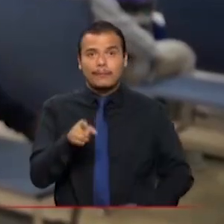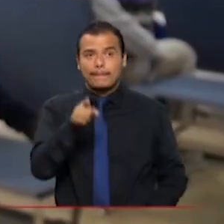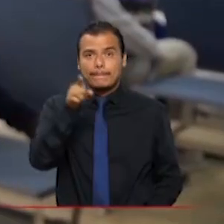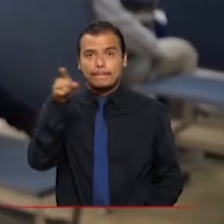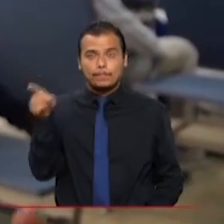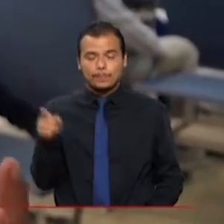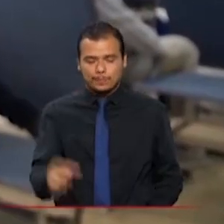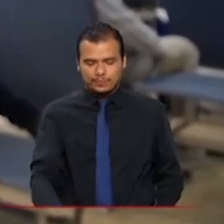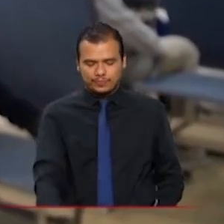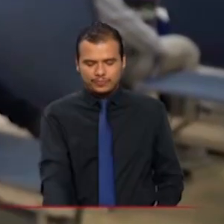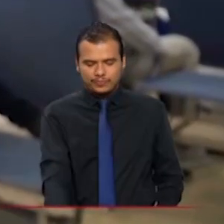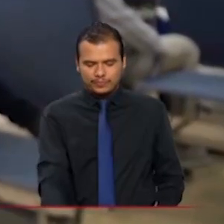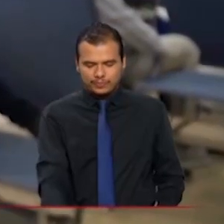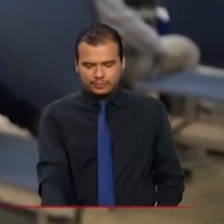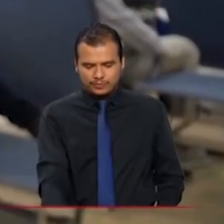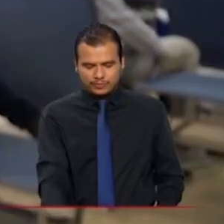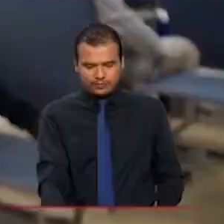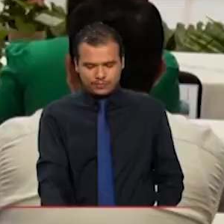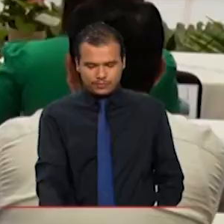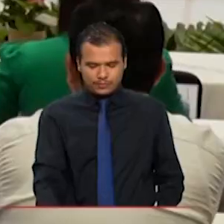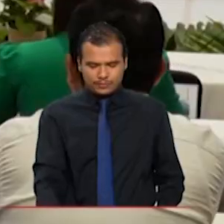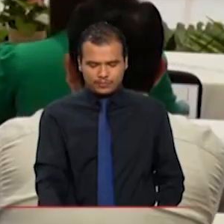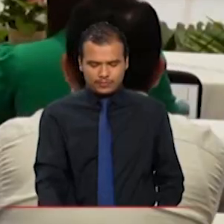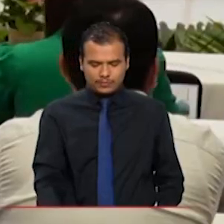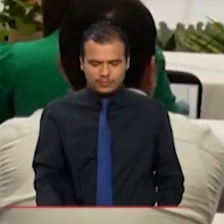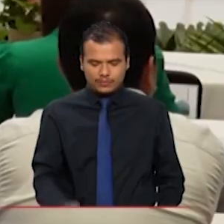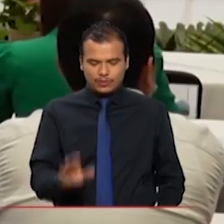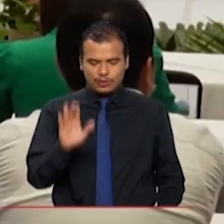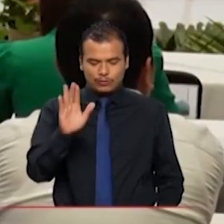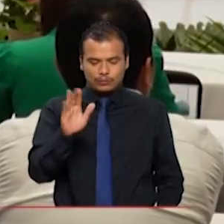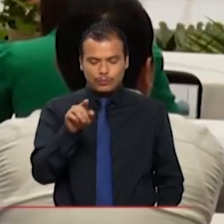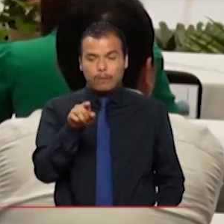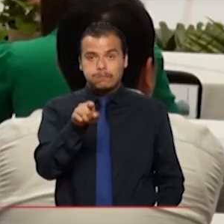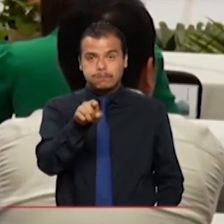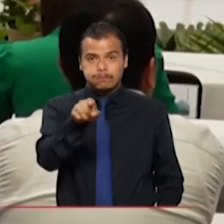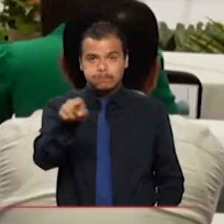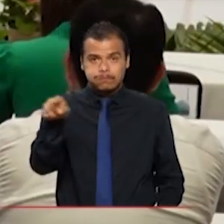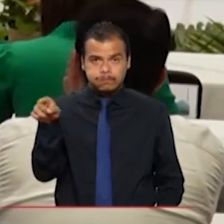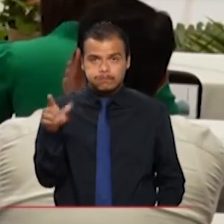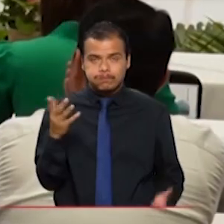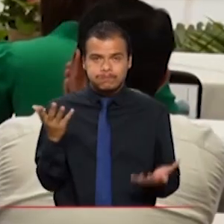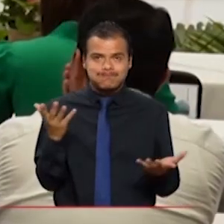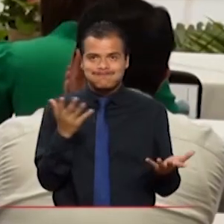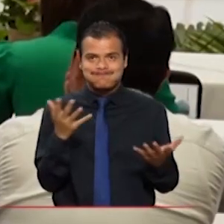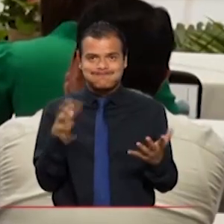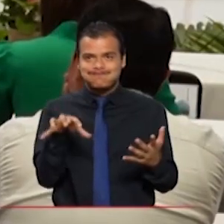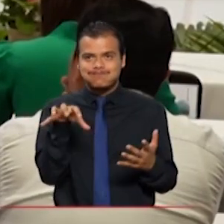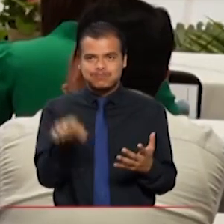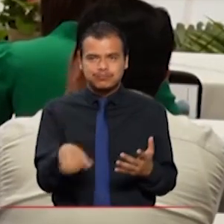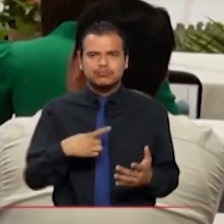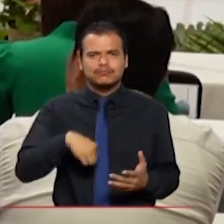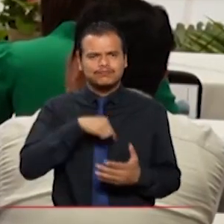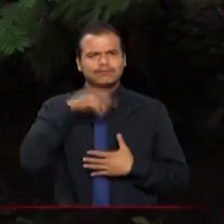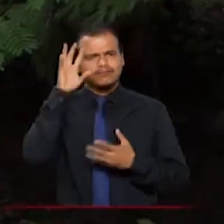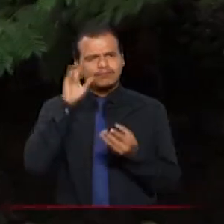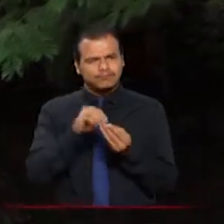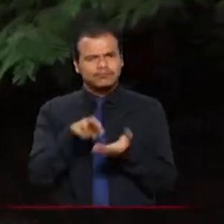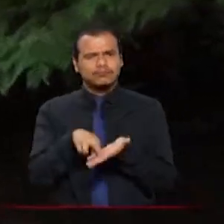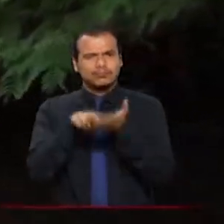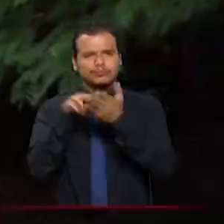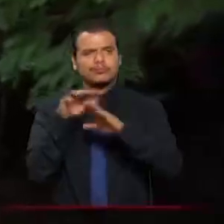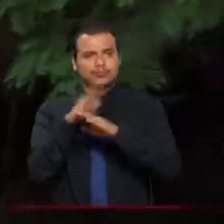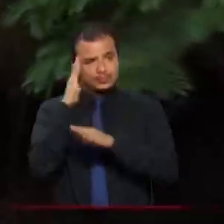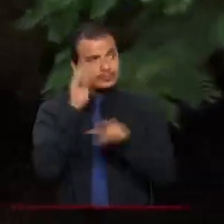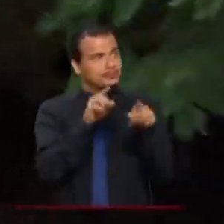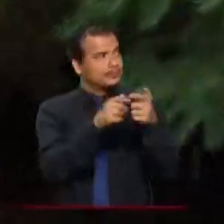lo más importante, la deforestación que ha habido. Durante el certamen quedó claro que a pesar de los problemas ambientales que afronta el país, el Valle